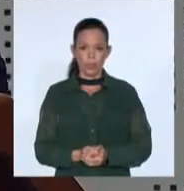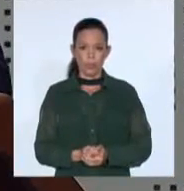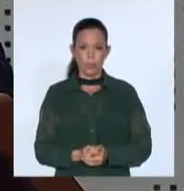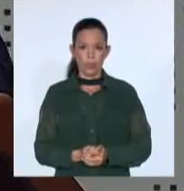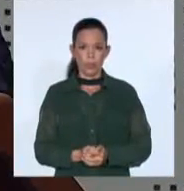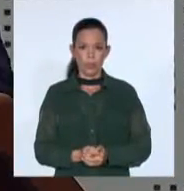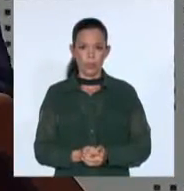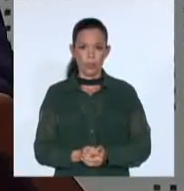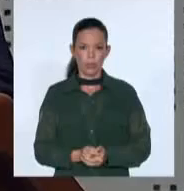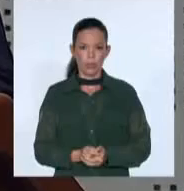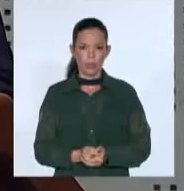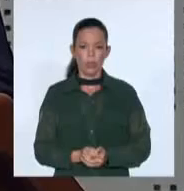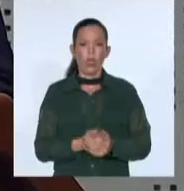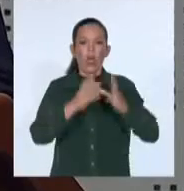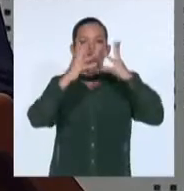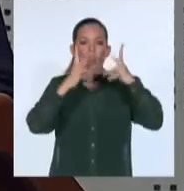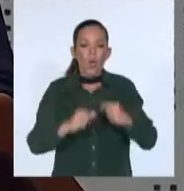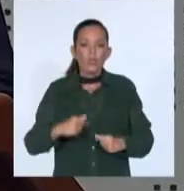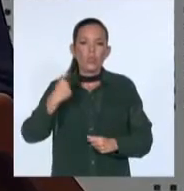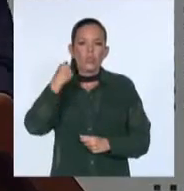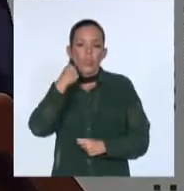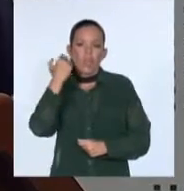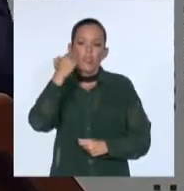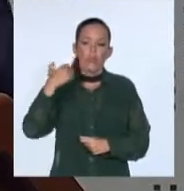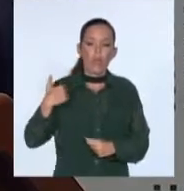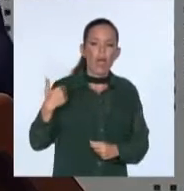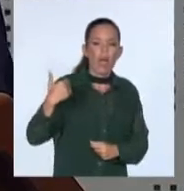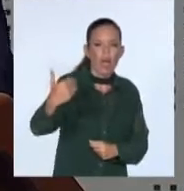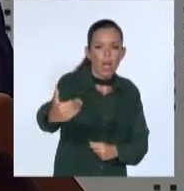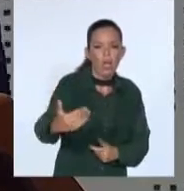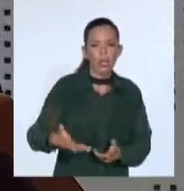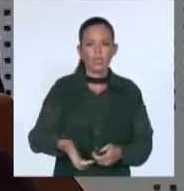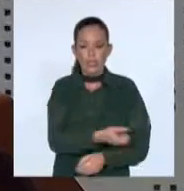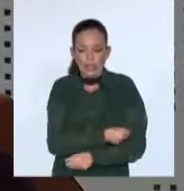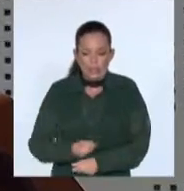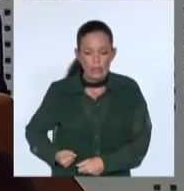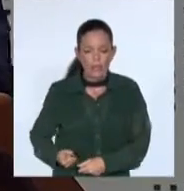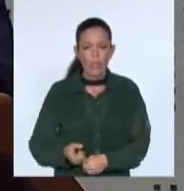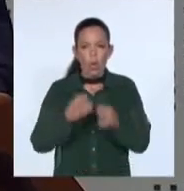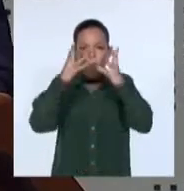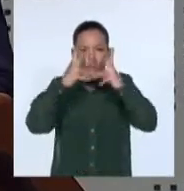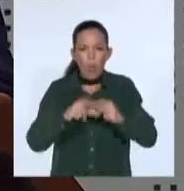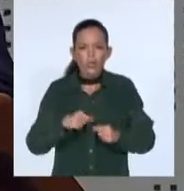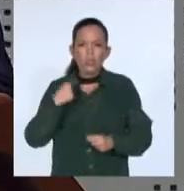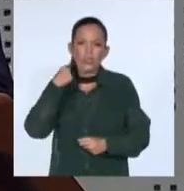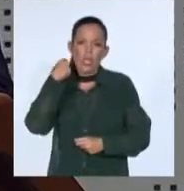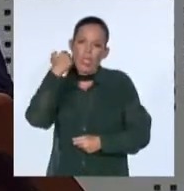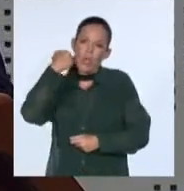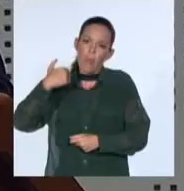¿Cuánto tiempo más vamos a soportar esto? ¿Cuánto tiempo más vamos a seguir sin cambiar esto?